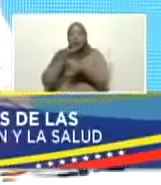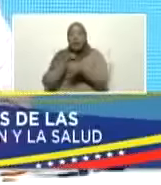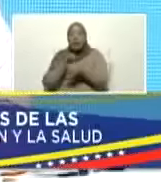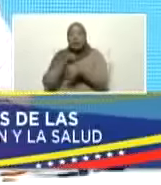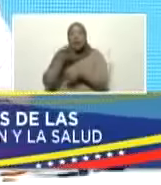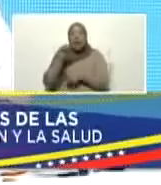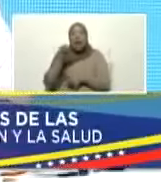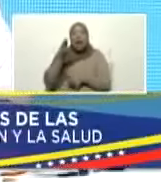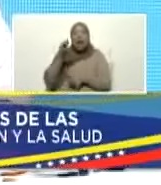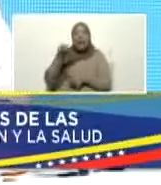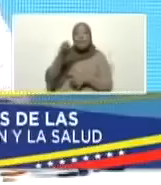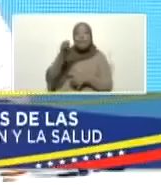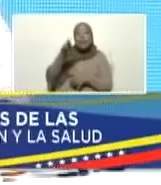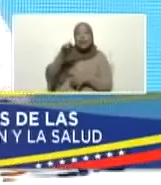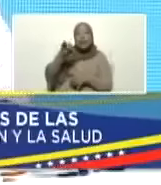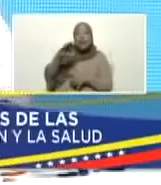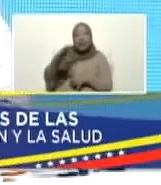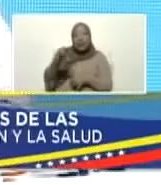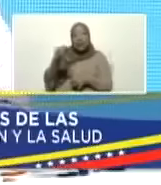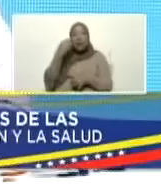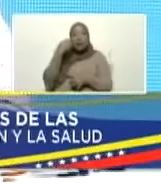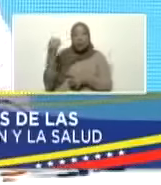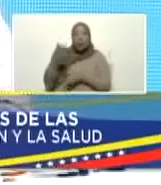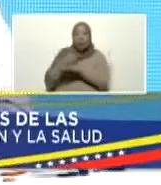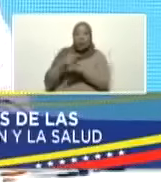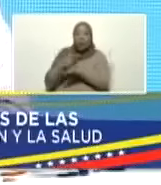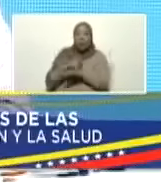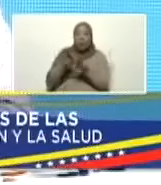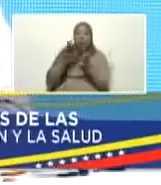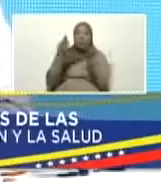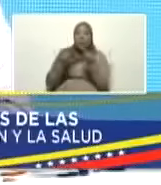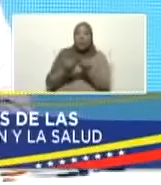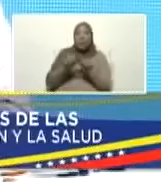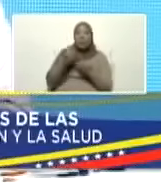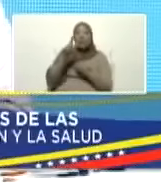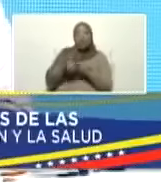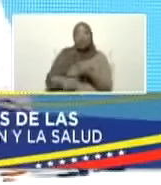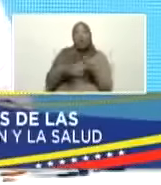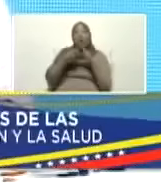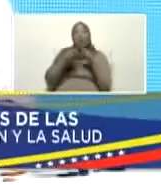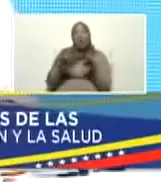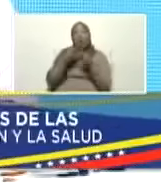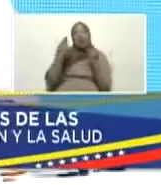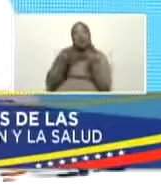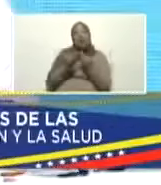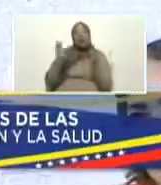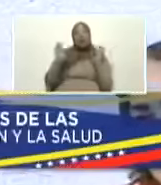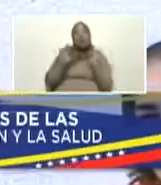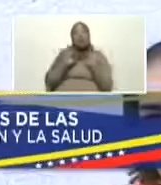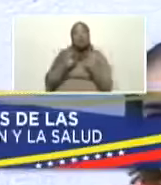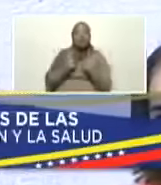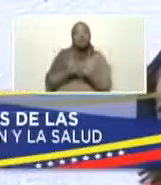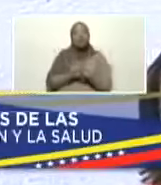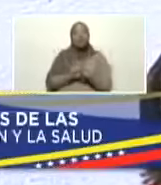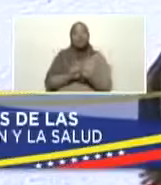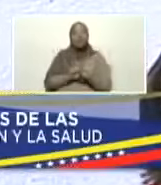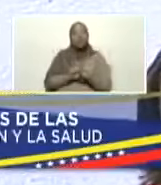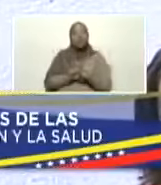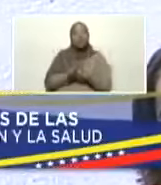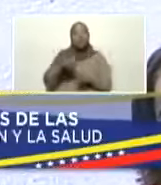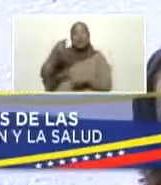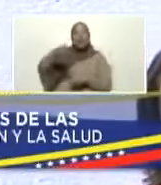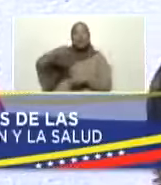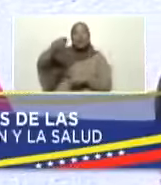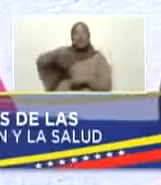gobernadora Lizeta Hernández Acci, a su familia, a toda su familia. Salam aleikum.